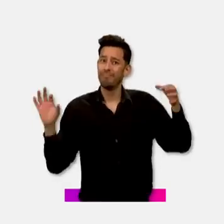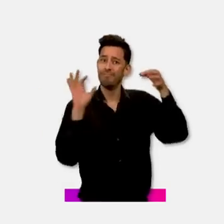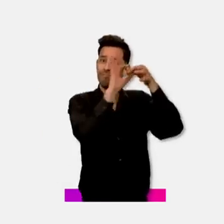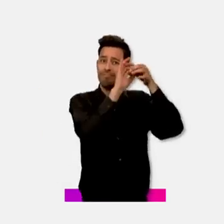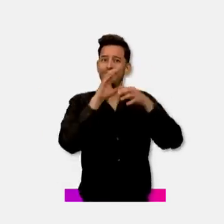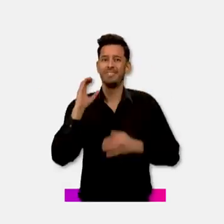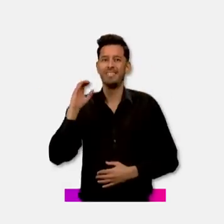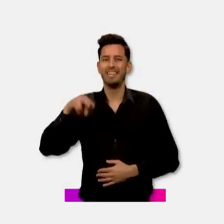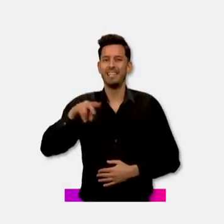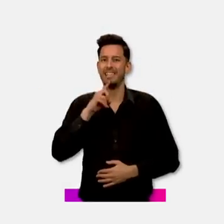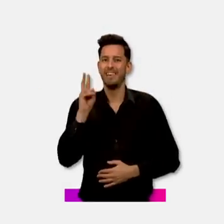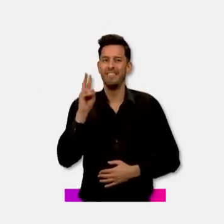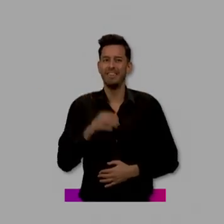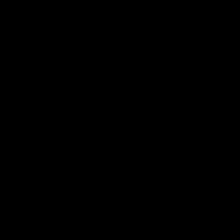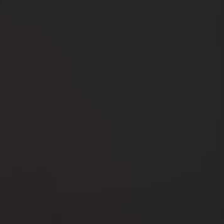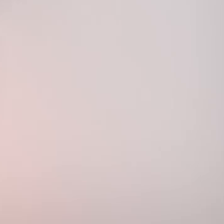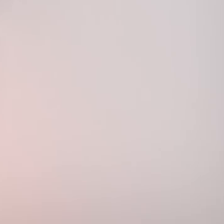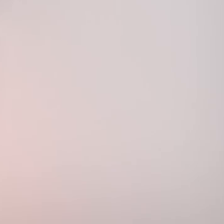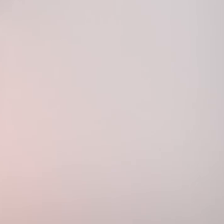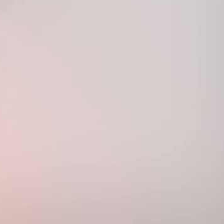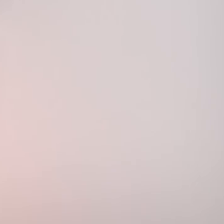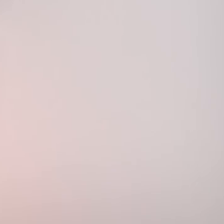por el Consejo Nacional de Televisión.